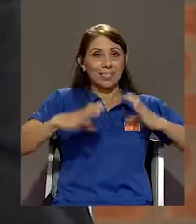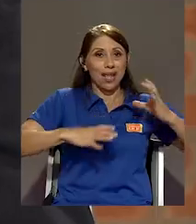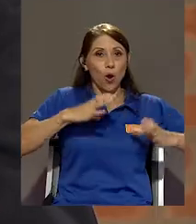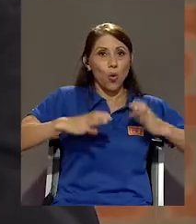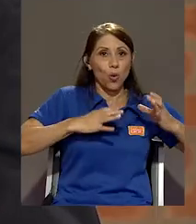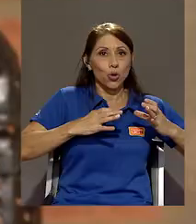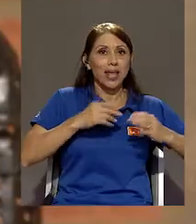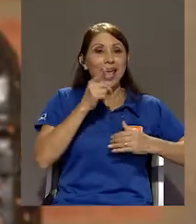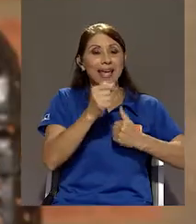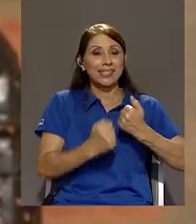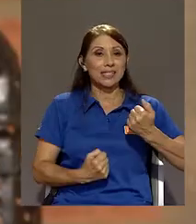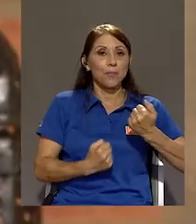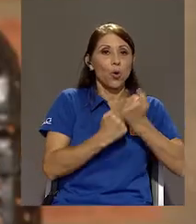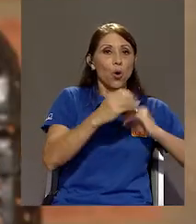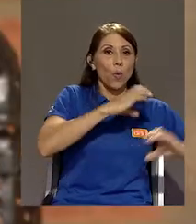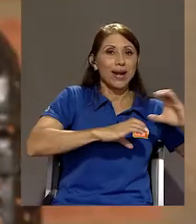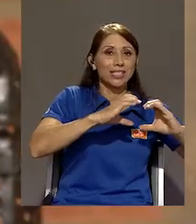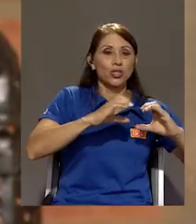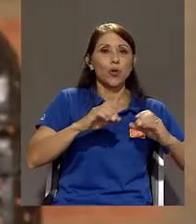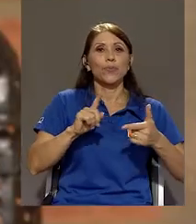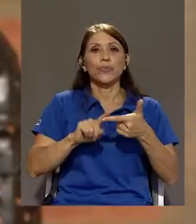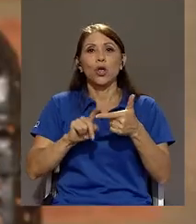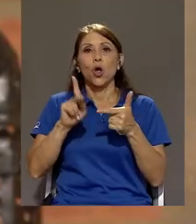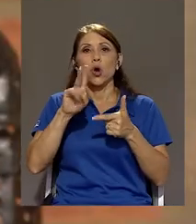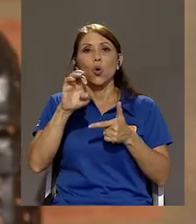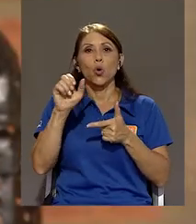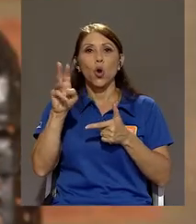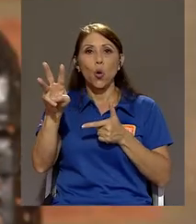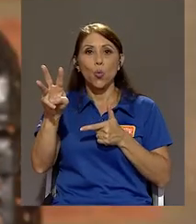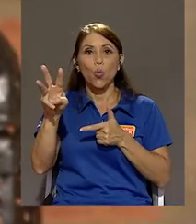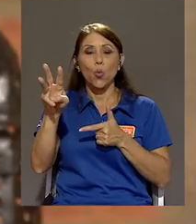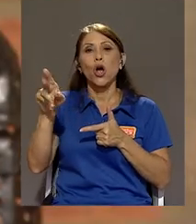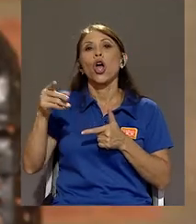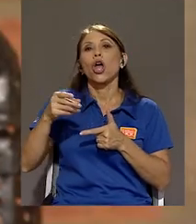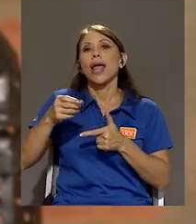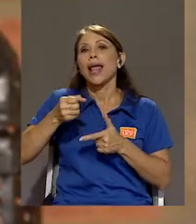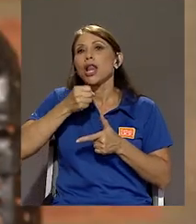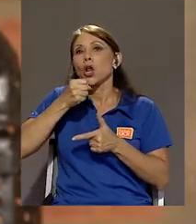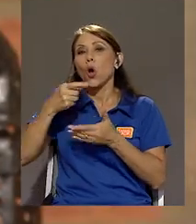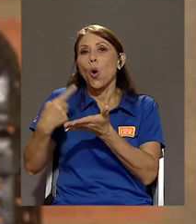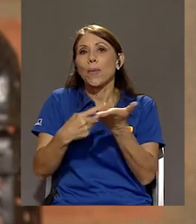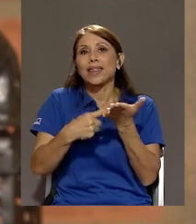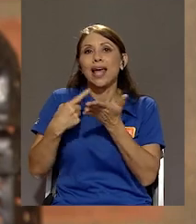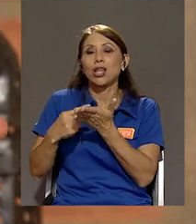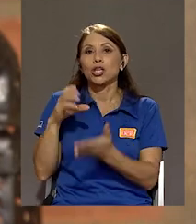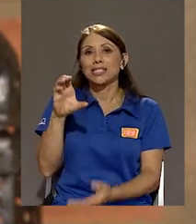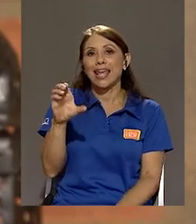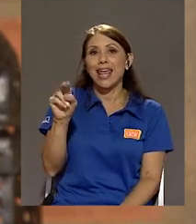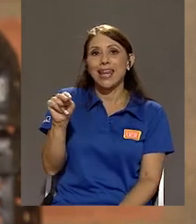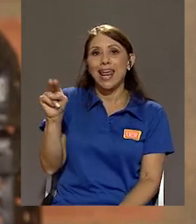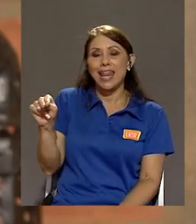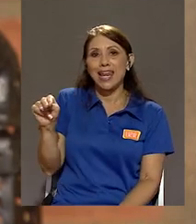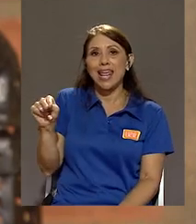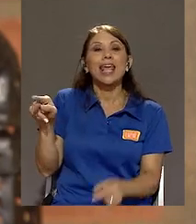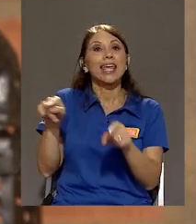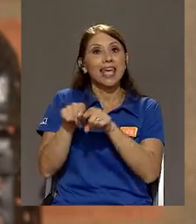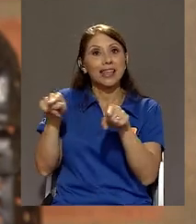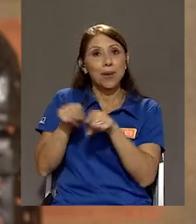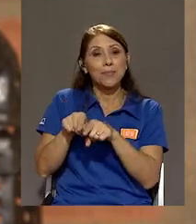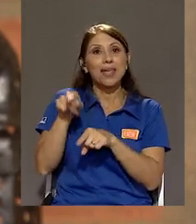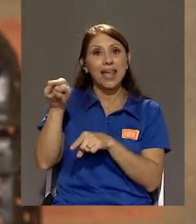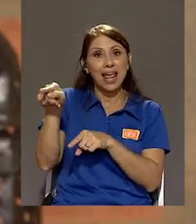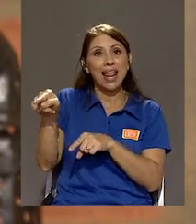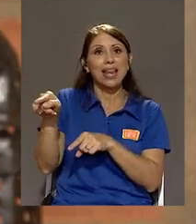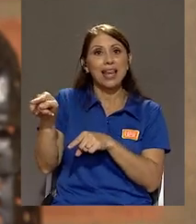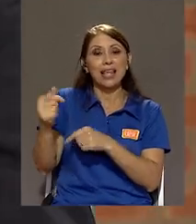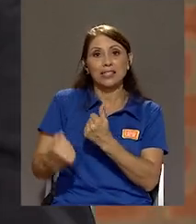es pro comercio. Kudlow, el comentarista de CNN era, que